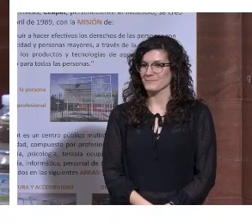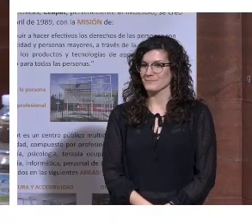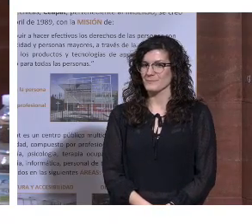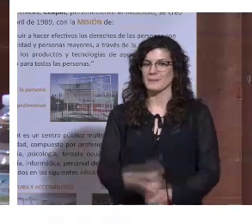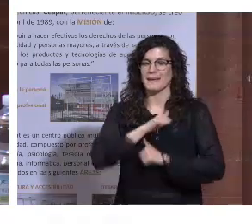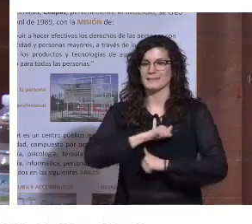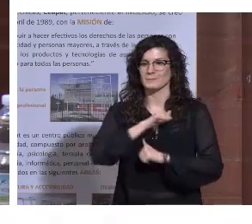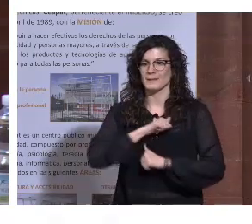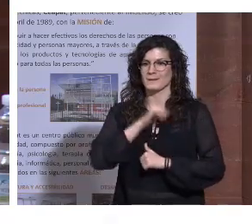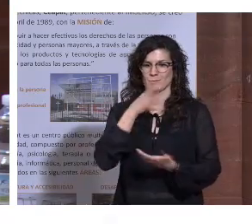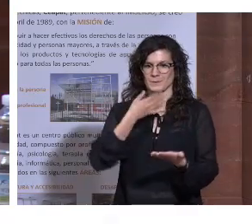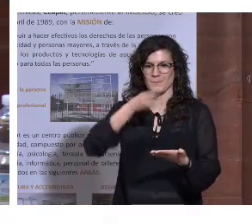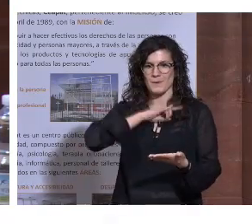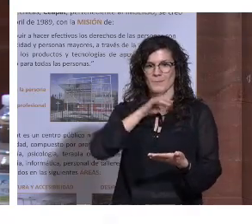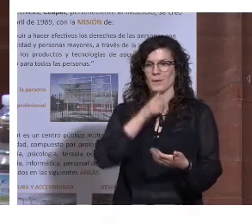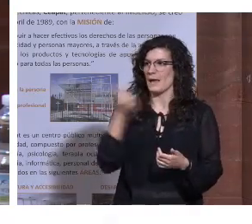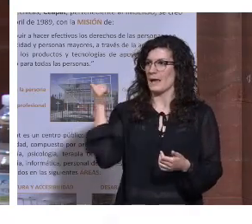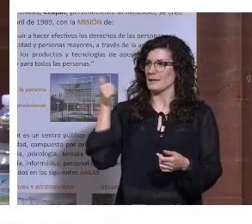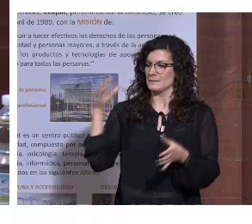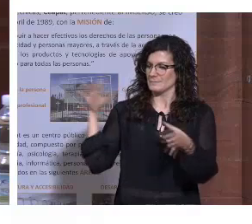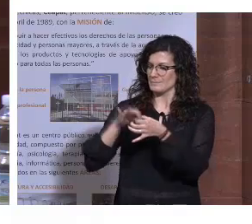Espera. Es que está saliendo aquí, pero no está saliendo ahí.